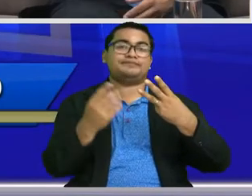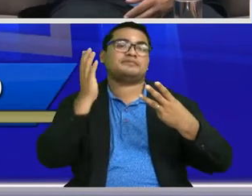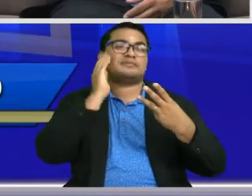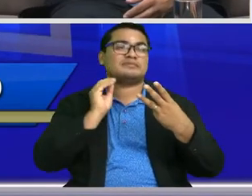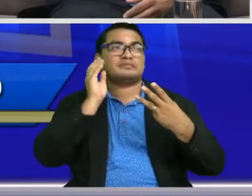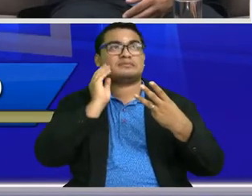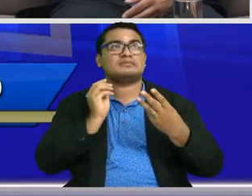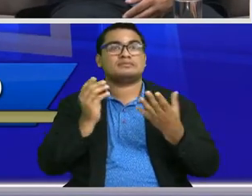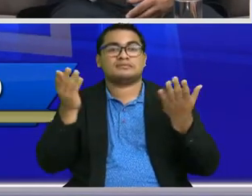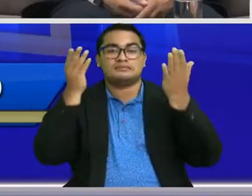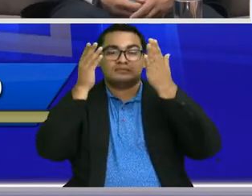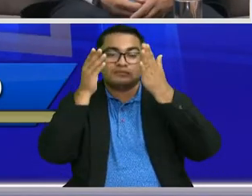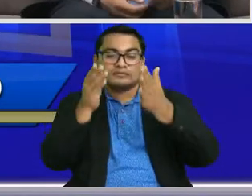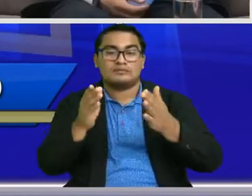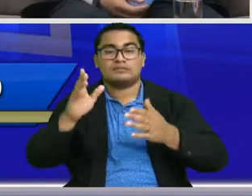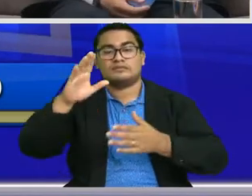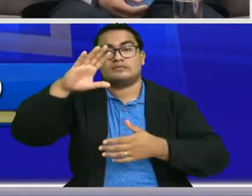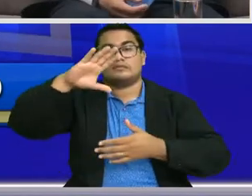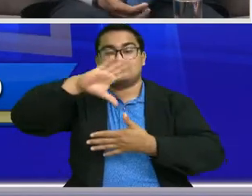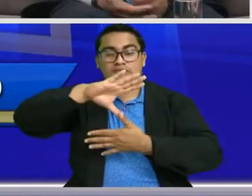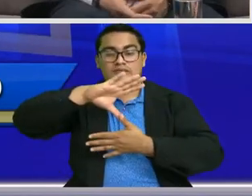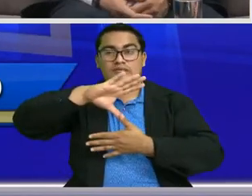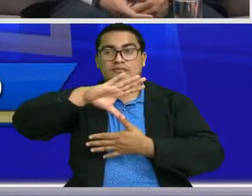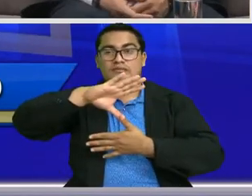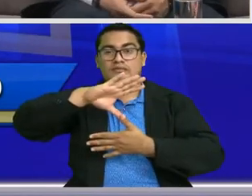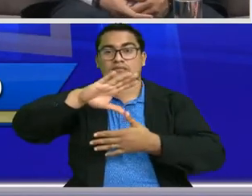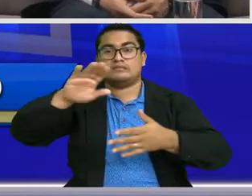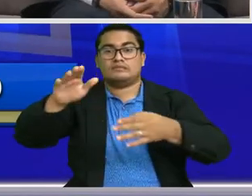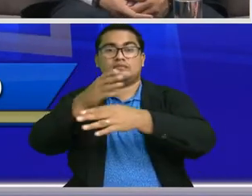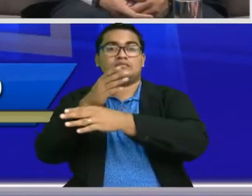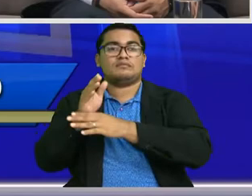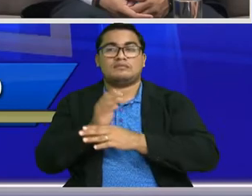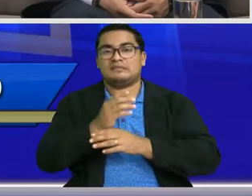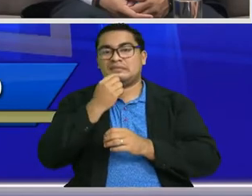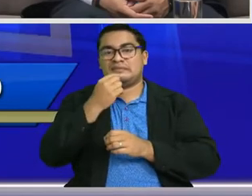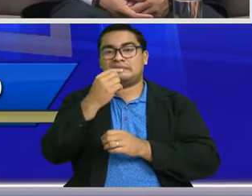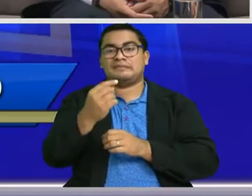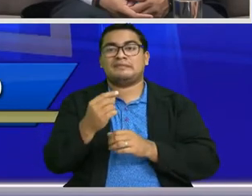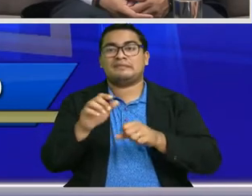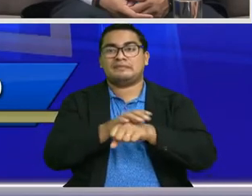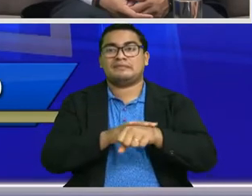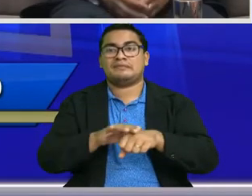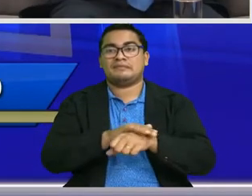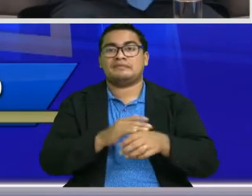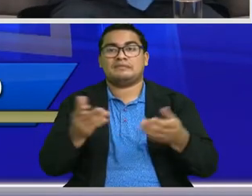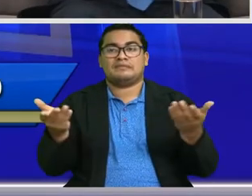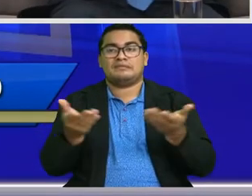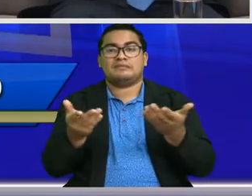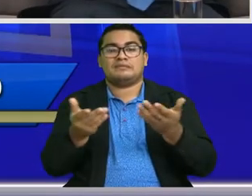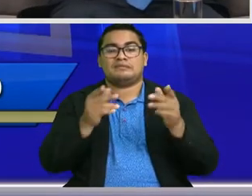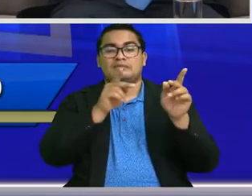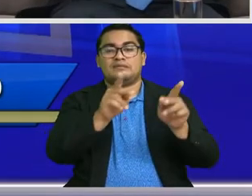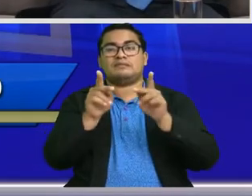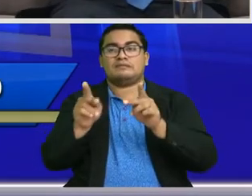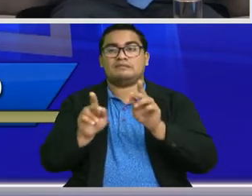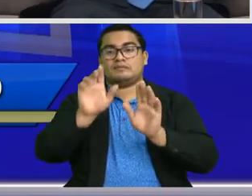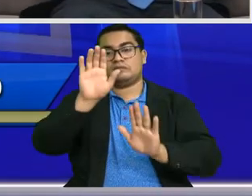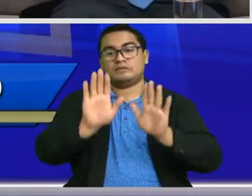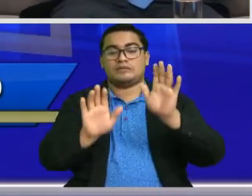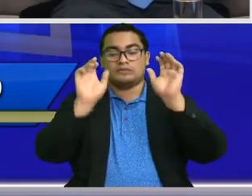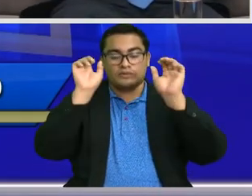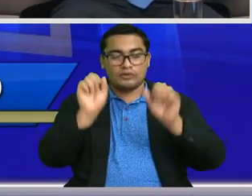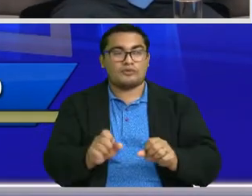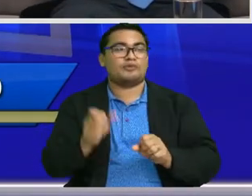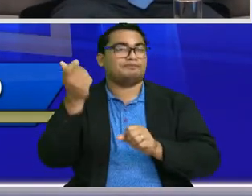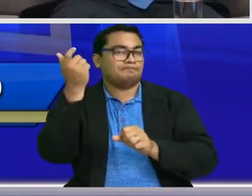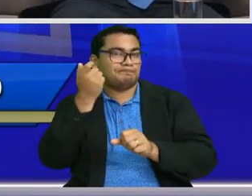que cubren Mesoamérica de punta a punta y que va a permitir a los participantes poder escuchar. Aquí estamos